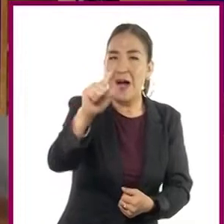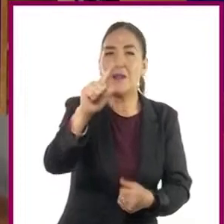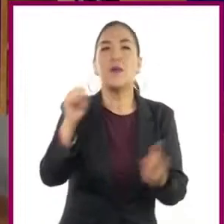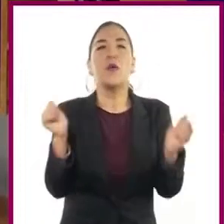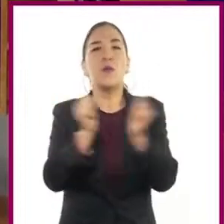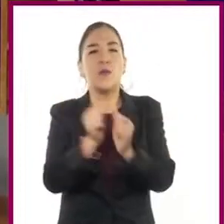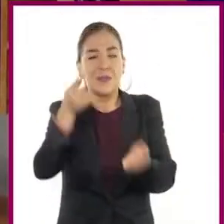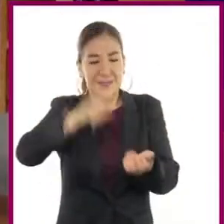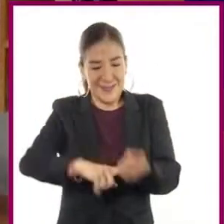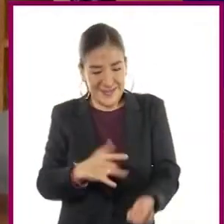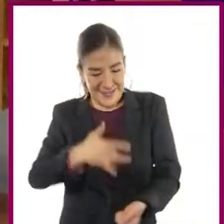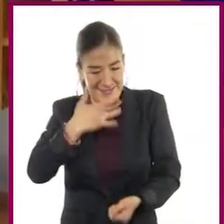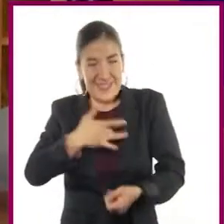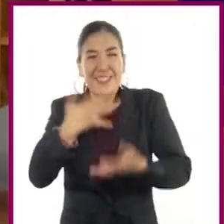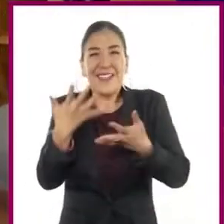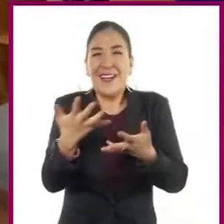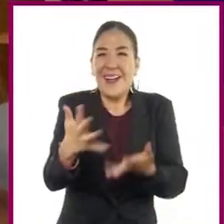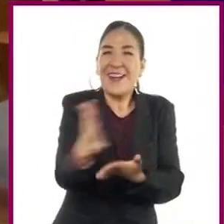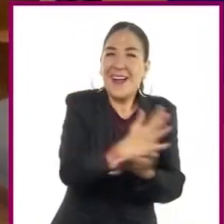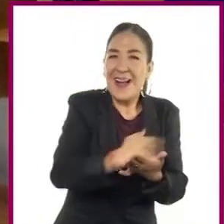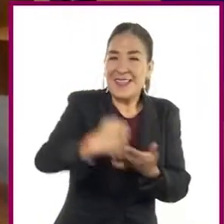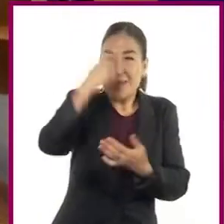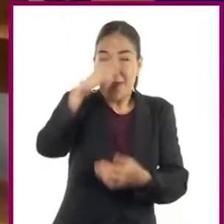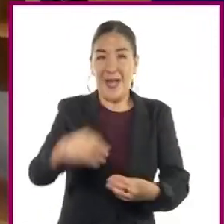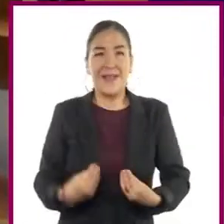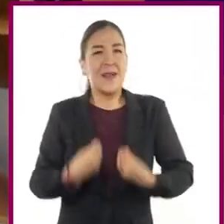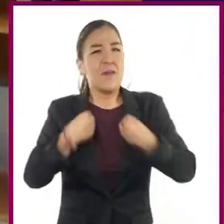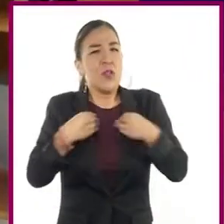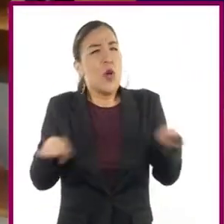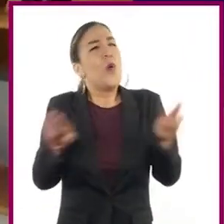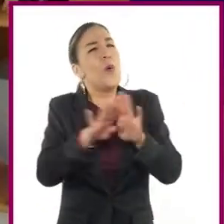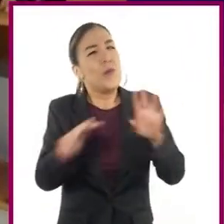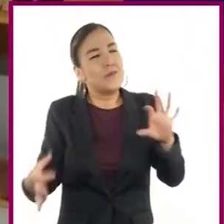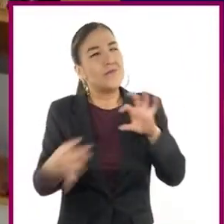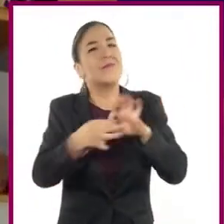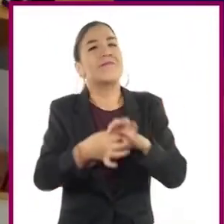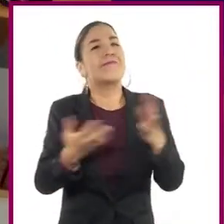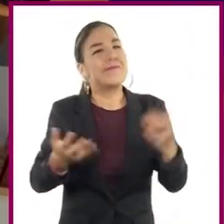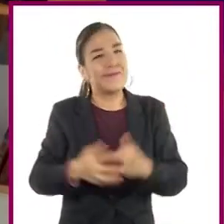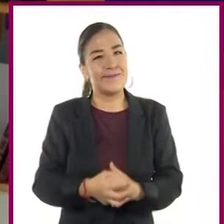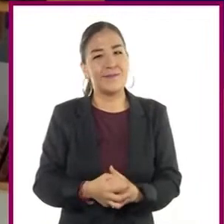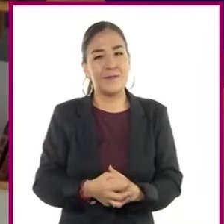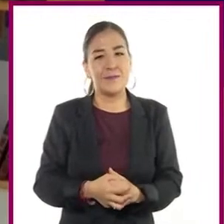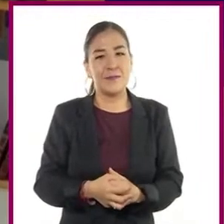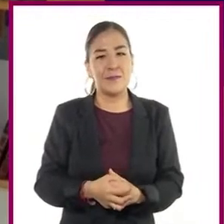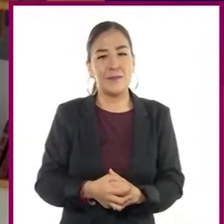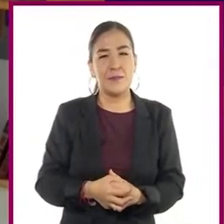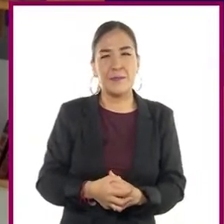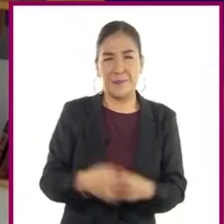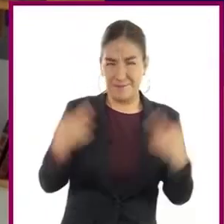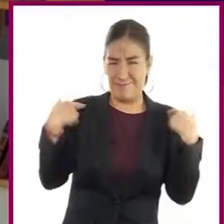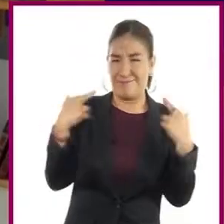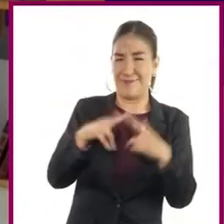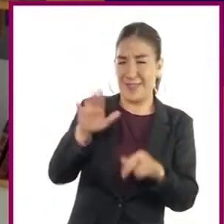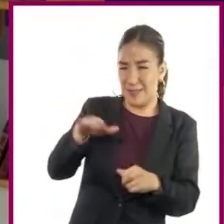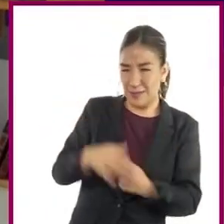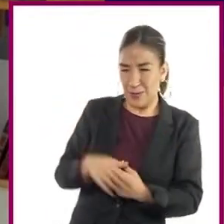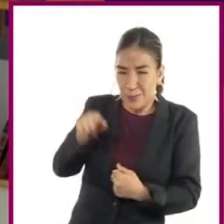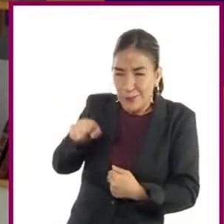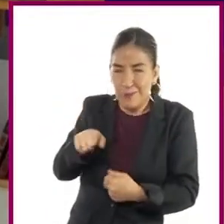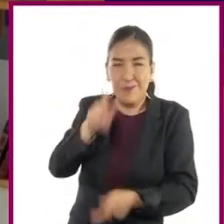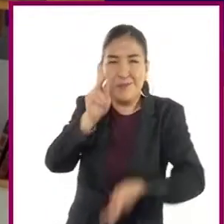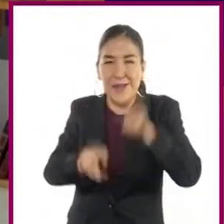nuestros más profundos deseos a la vida? Maestra, está usted muy misteriosa y